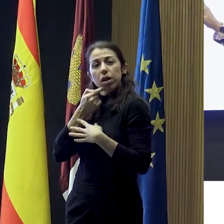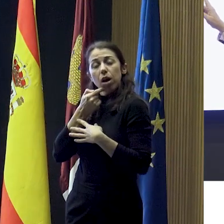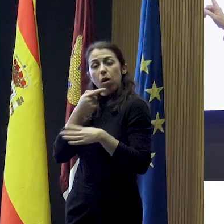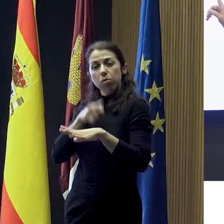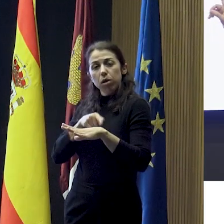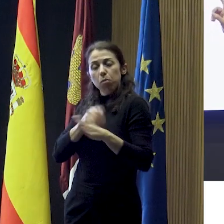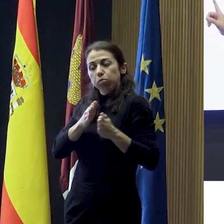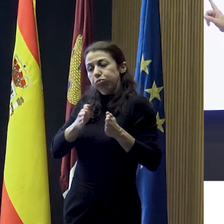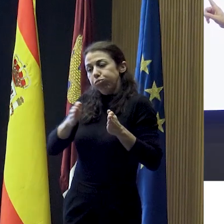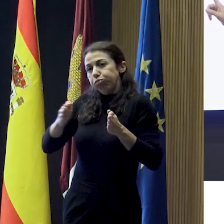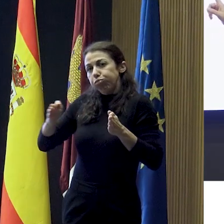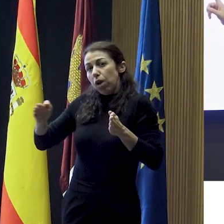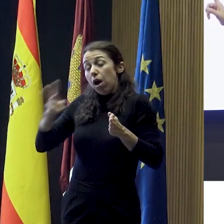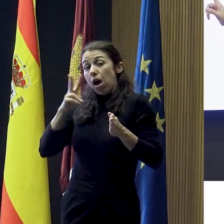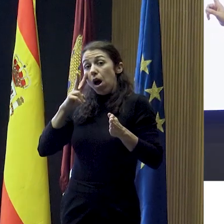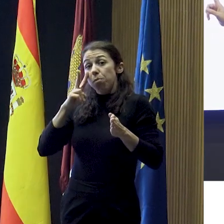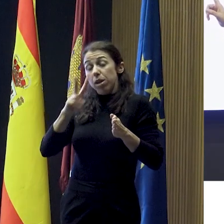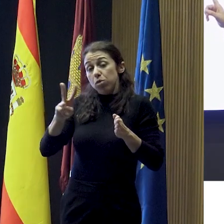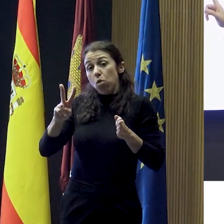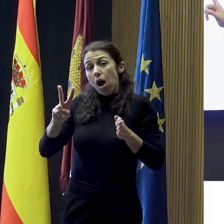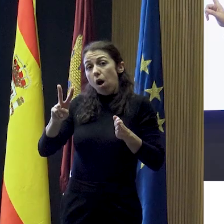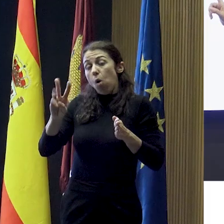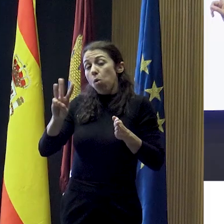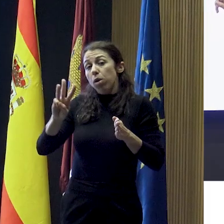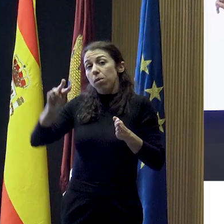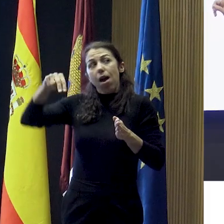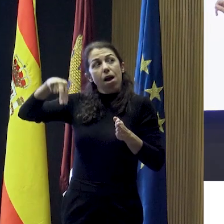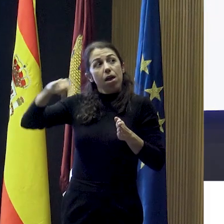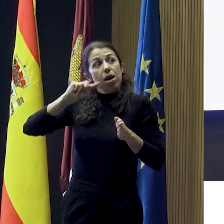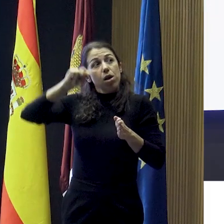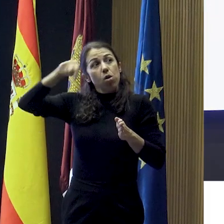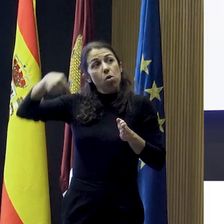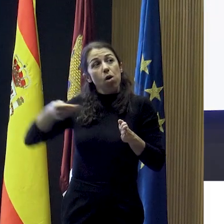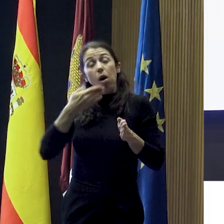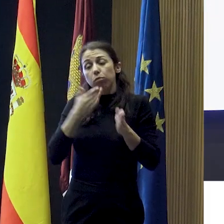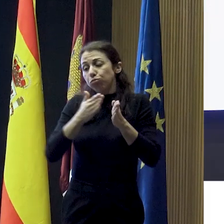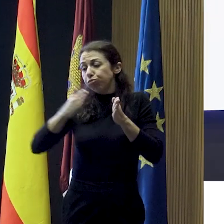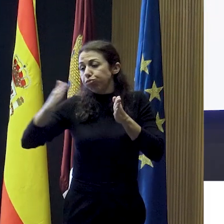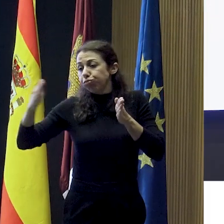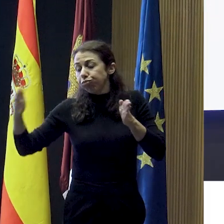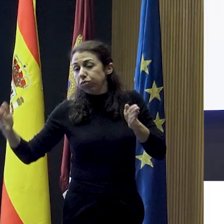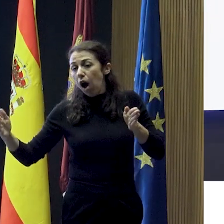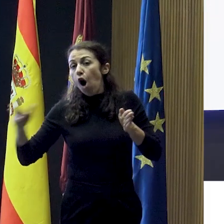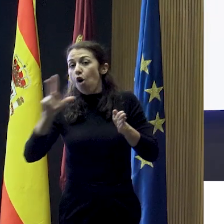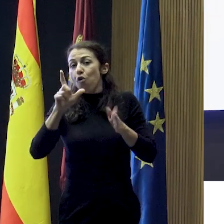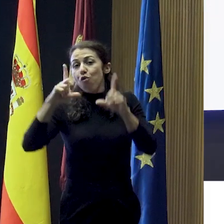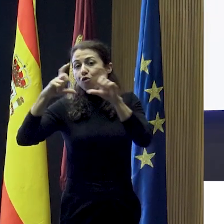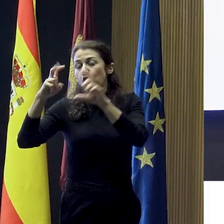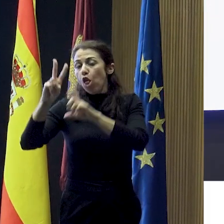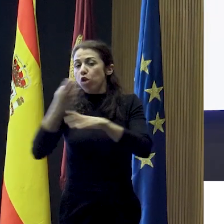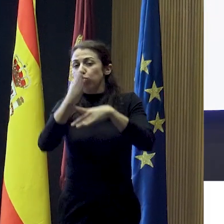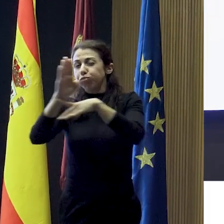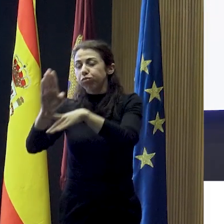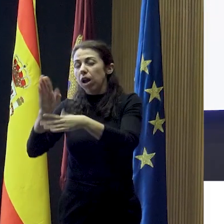un tiempo, que es donde pone visual WM, y después de que pase ese tiempo le presentan 2 fotos y